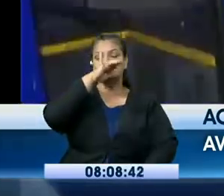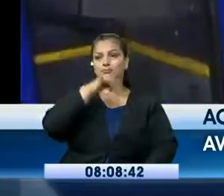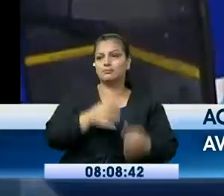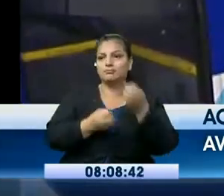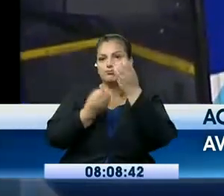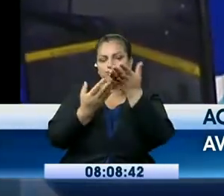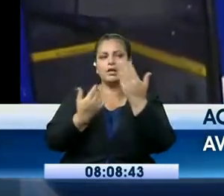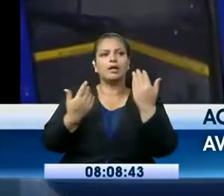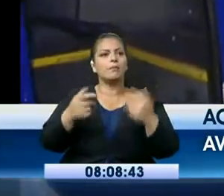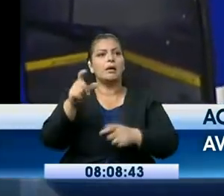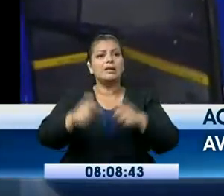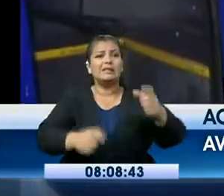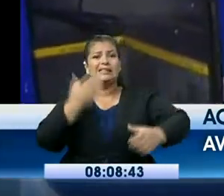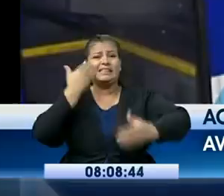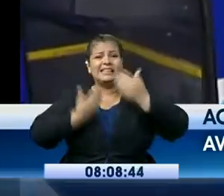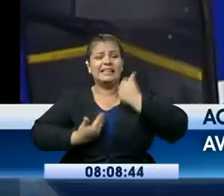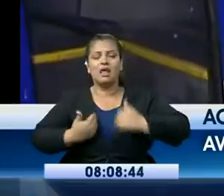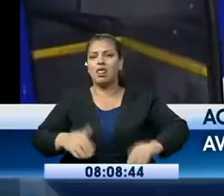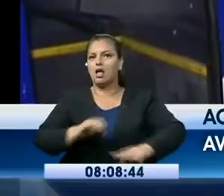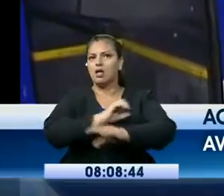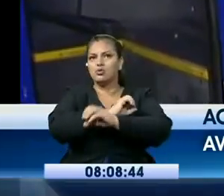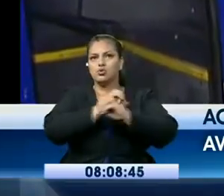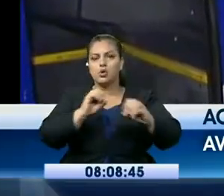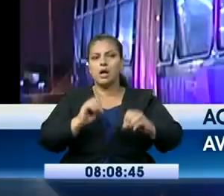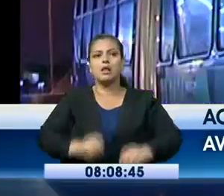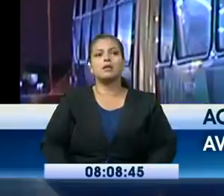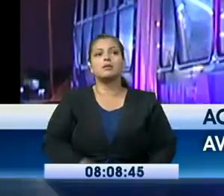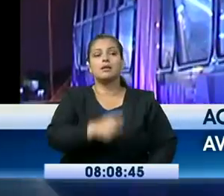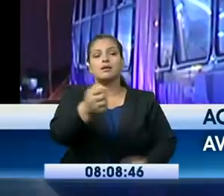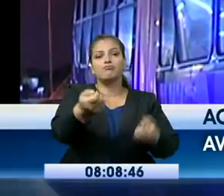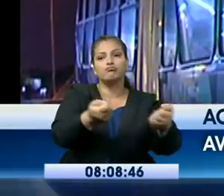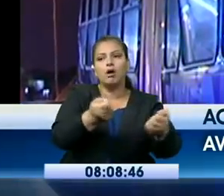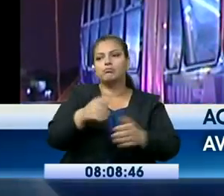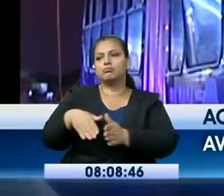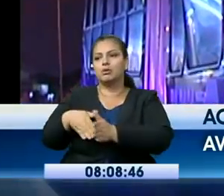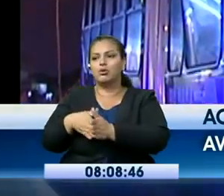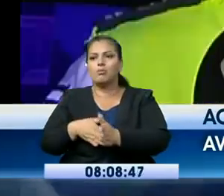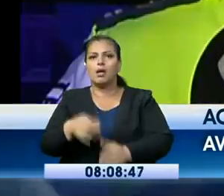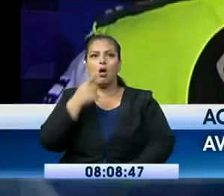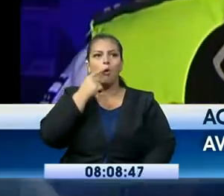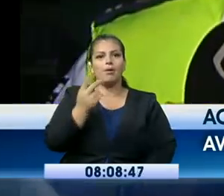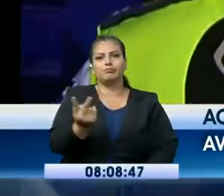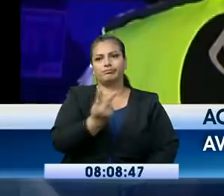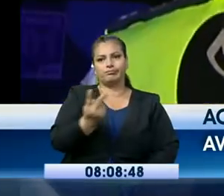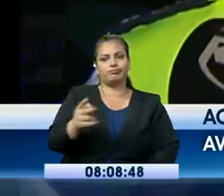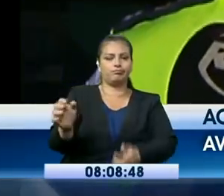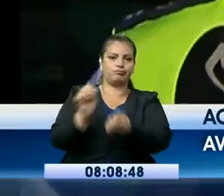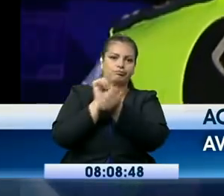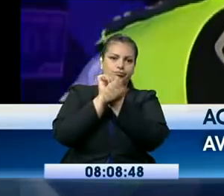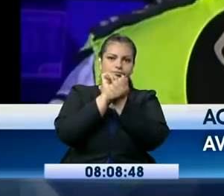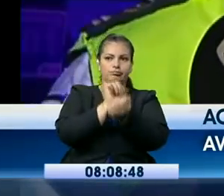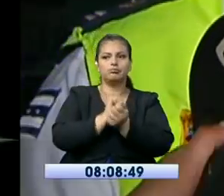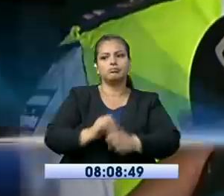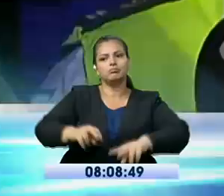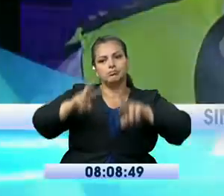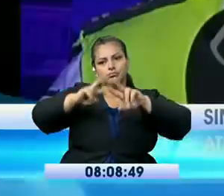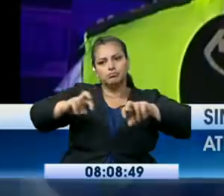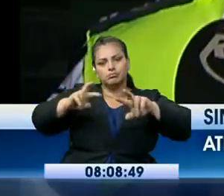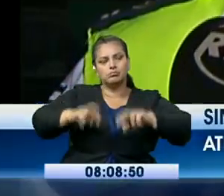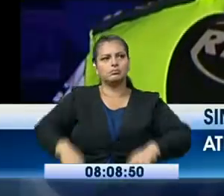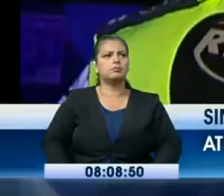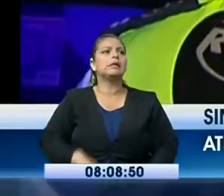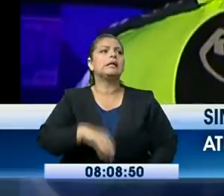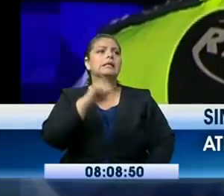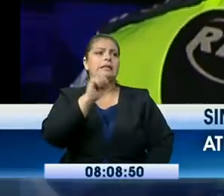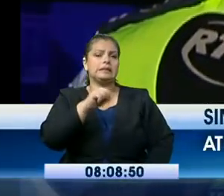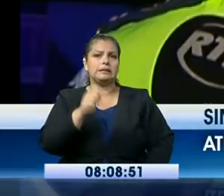sin embargo ambos choferes fueron retenidos para investigaciones bueno hasta la metrovía y un camioncito de dos toneladas